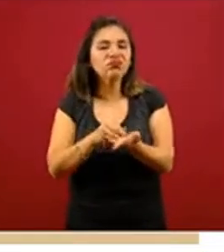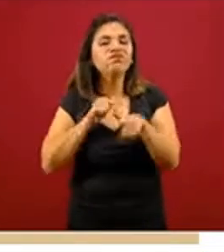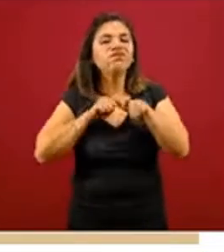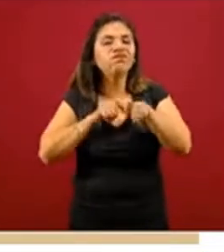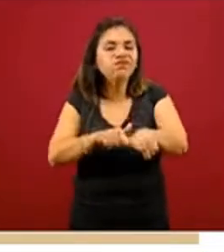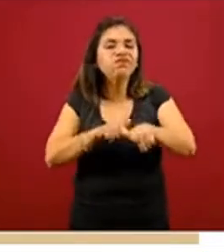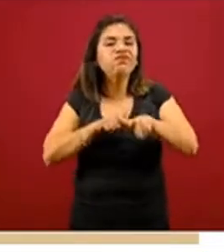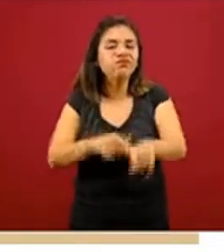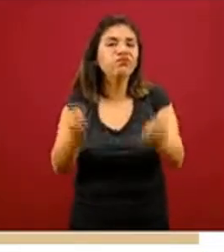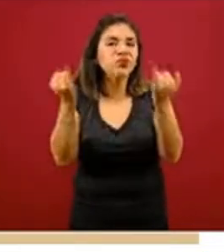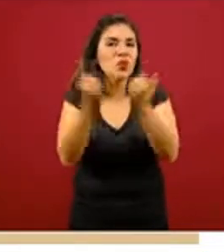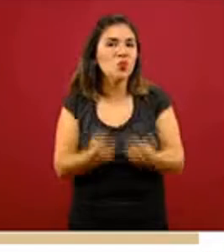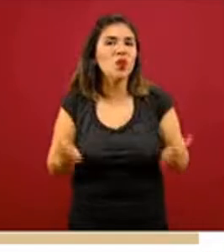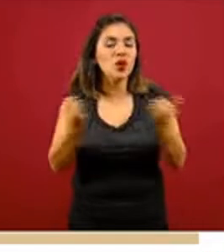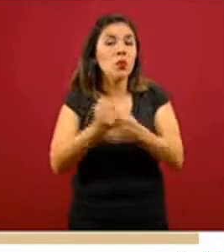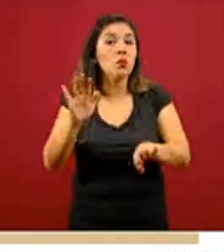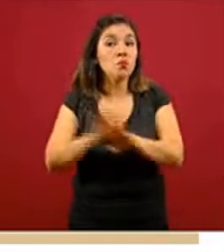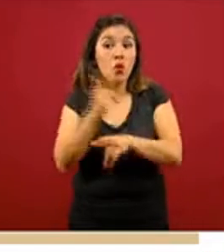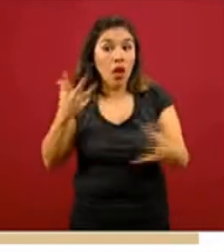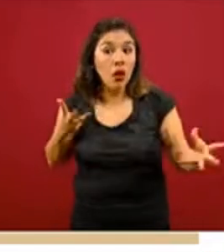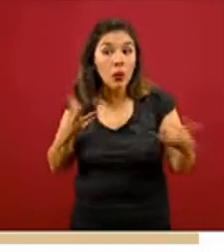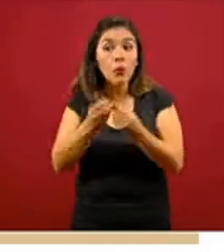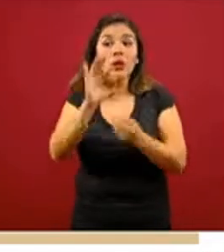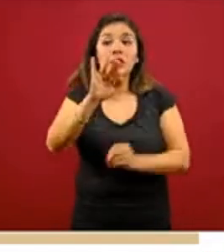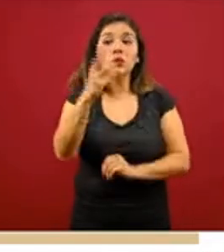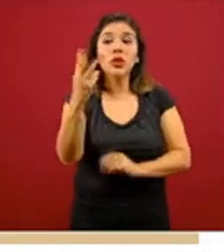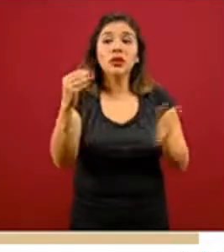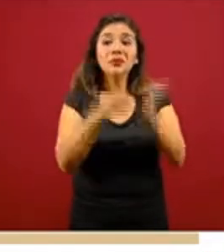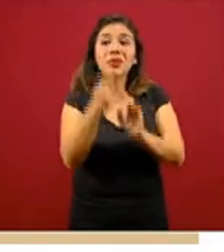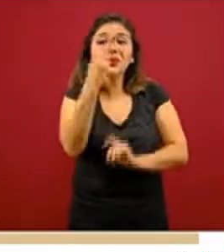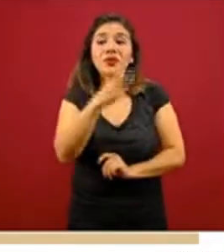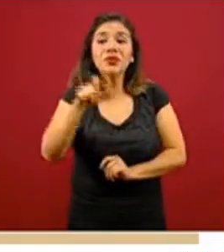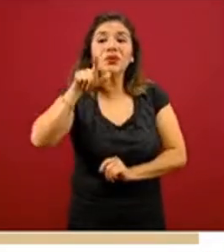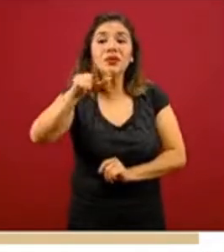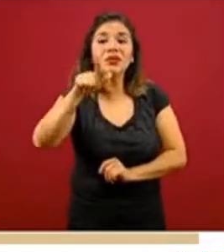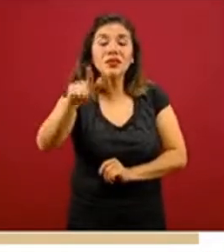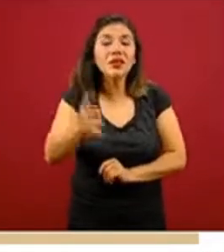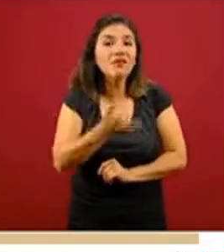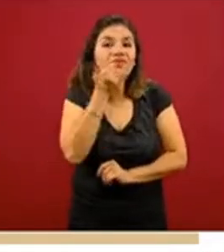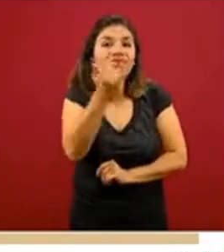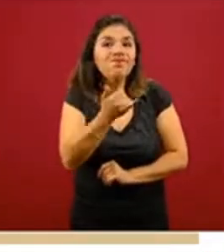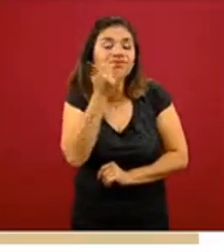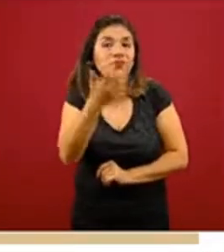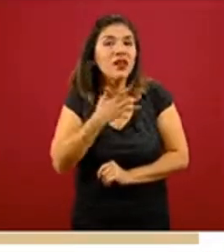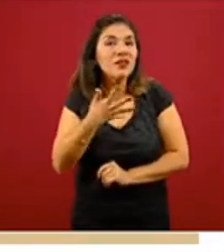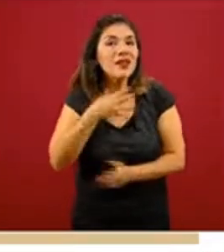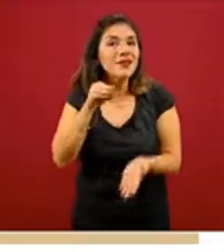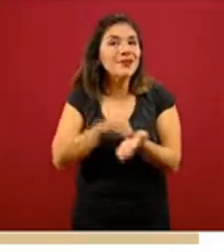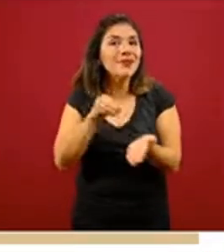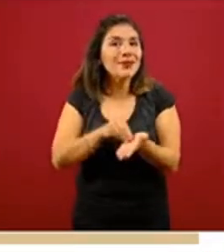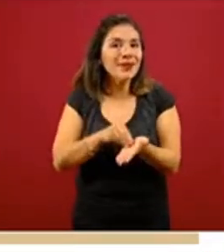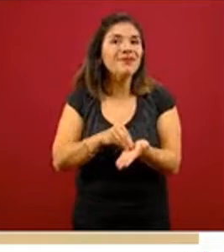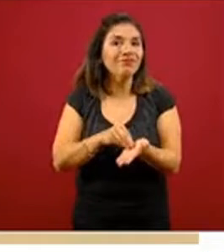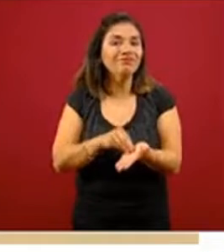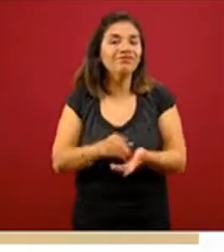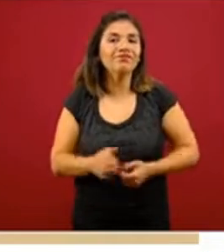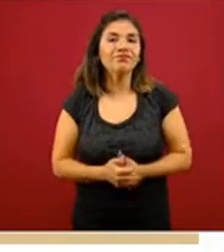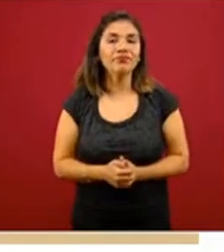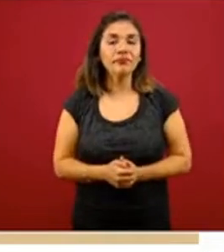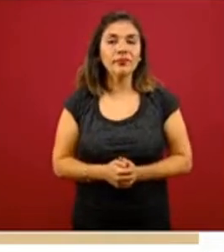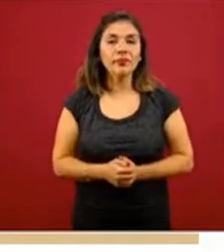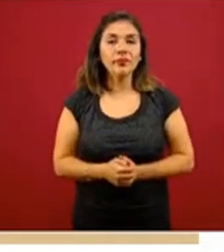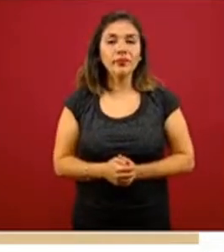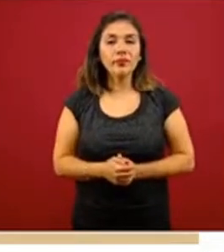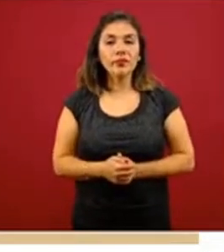persistencia de los mismos, porque recordemos que en total son 53.217 los que aún tienen esta categoría. Veamos la